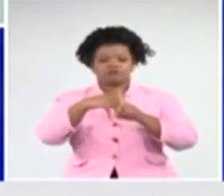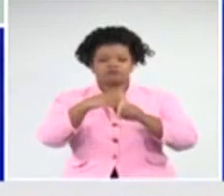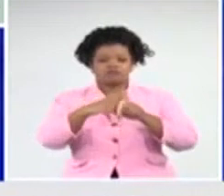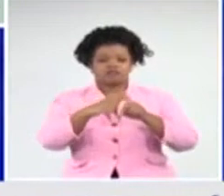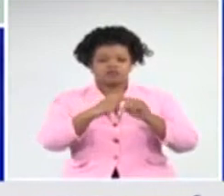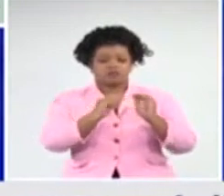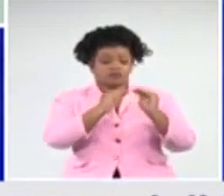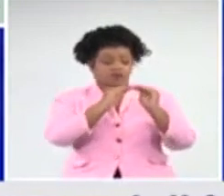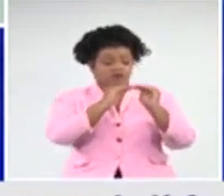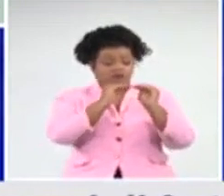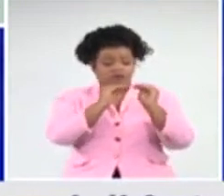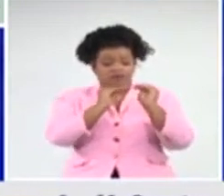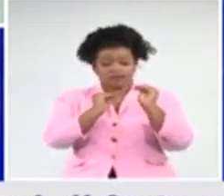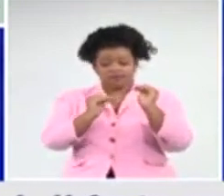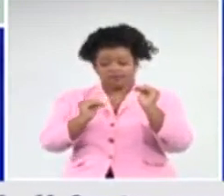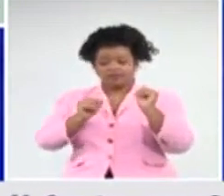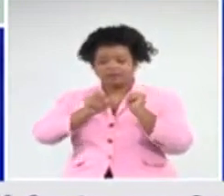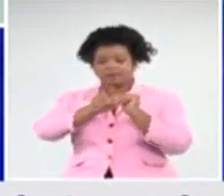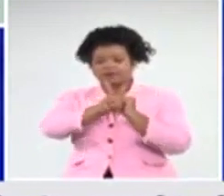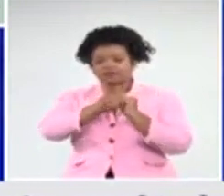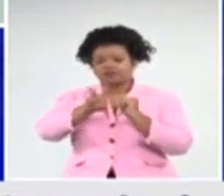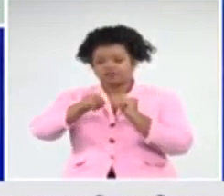un 22,6%,